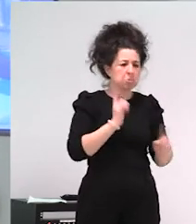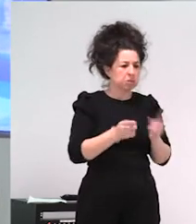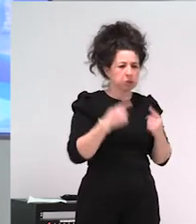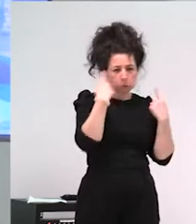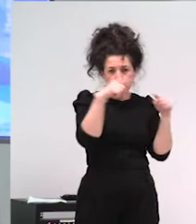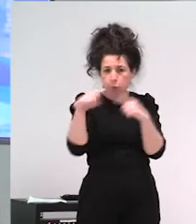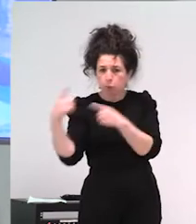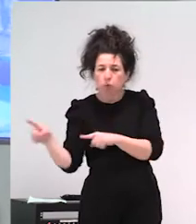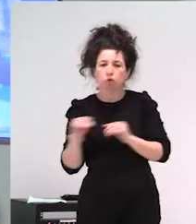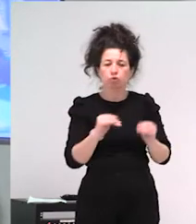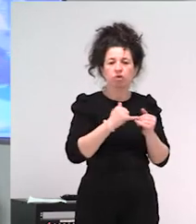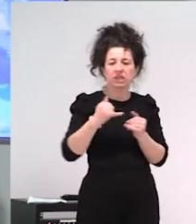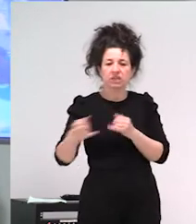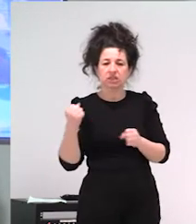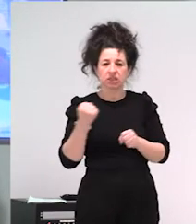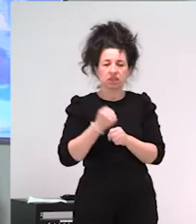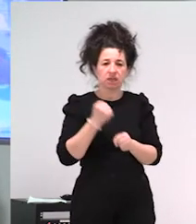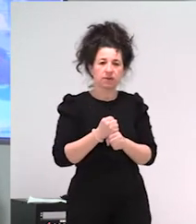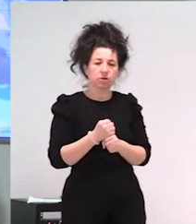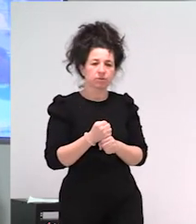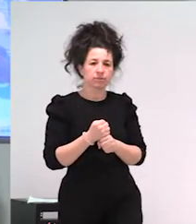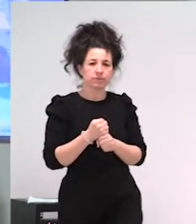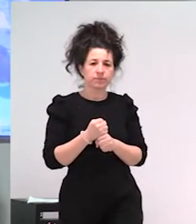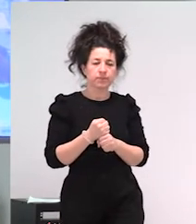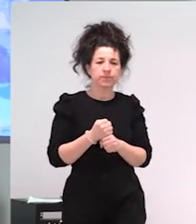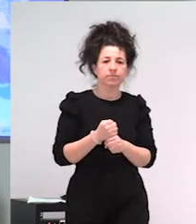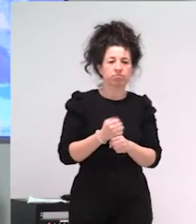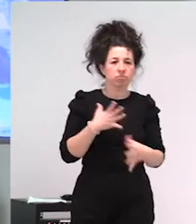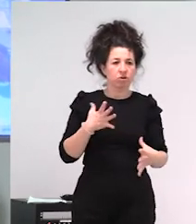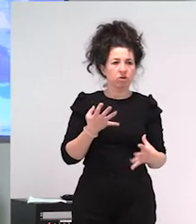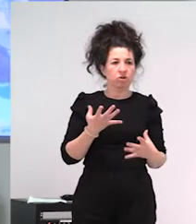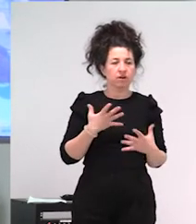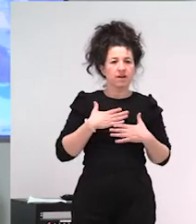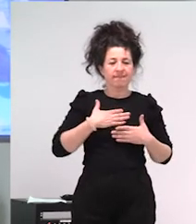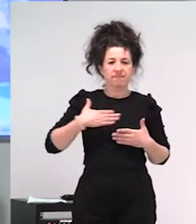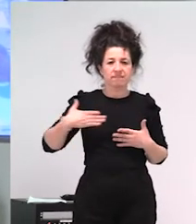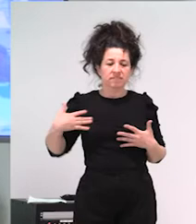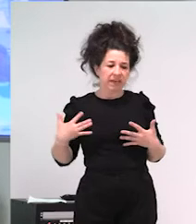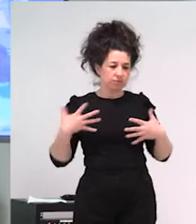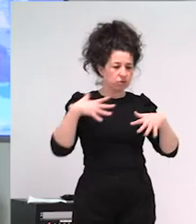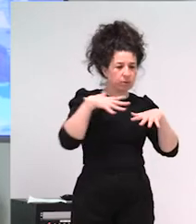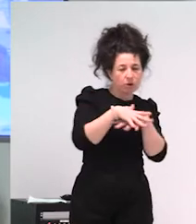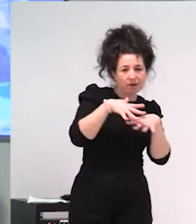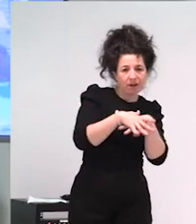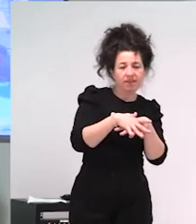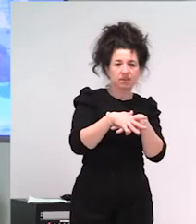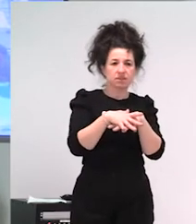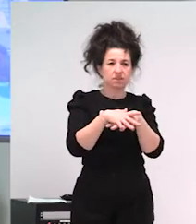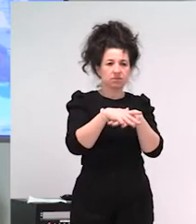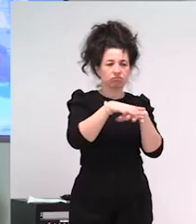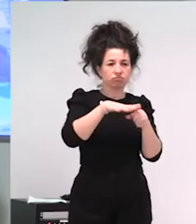trabajo, y la voluntad esta de estar enraizados, de tener como redes en tu territorio y de no estar